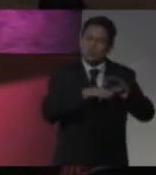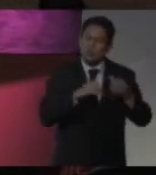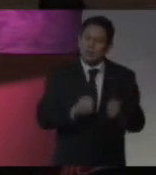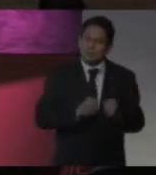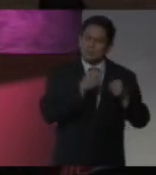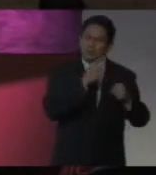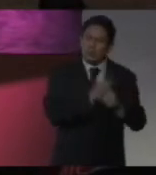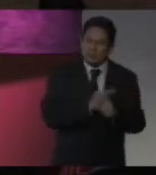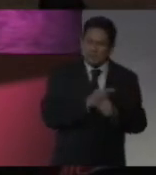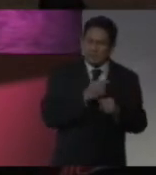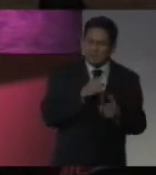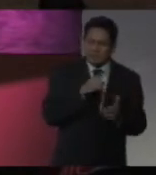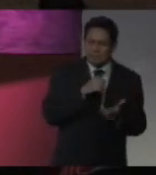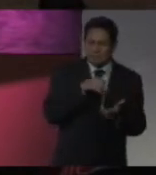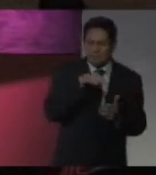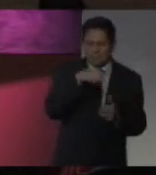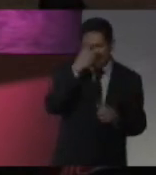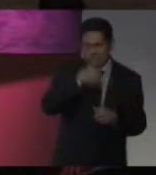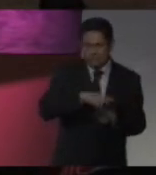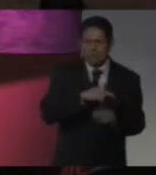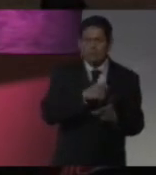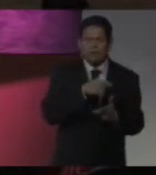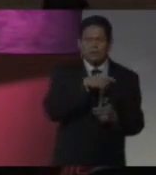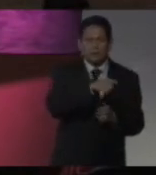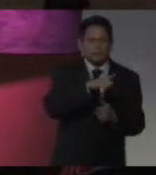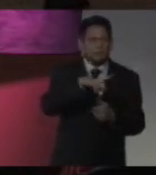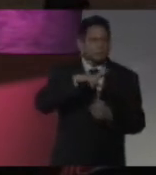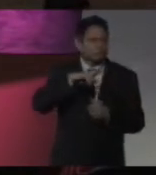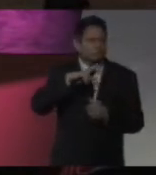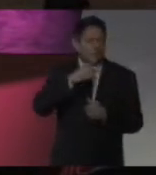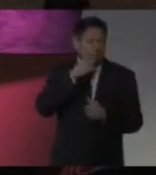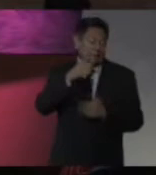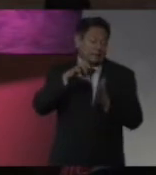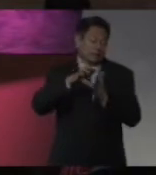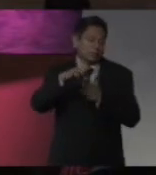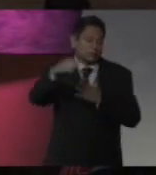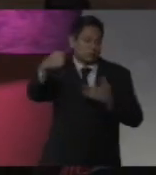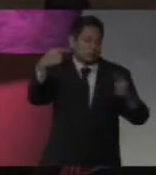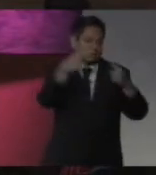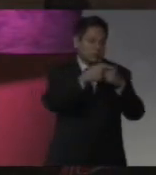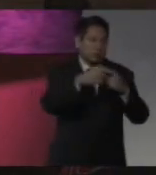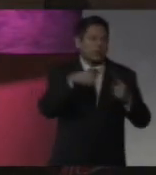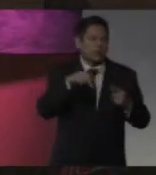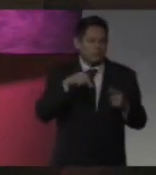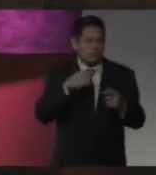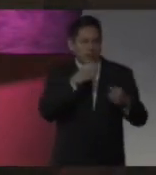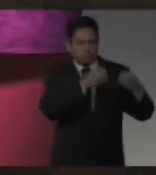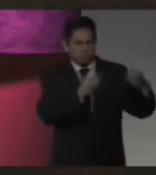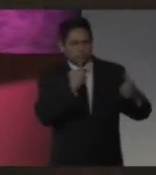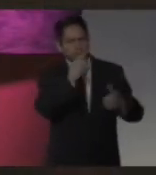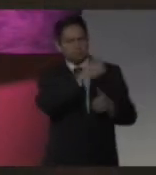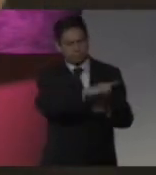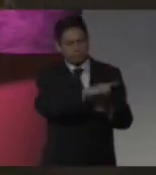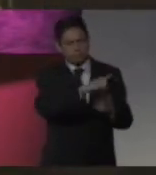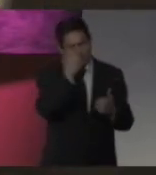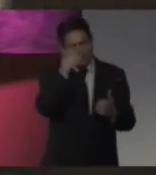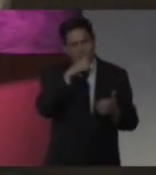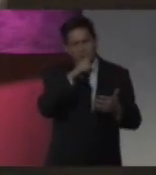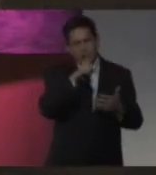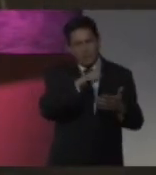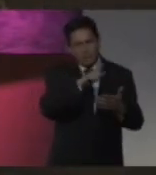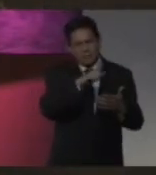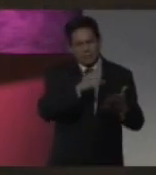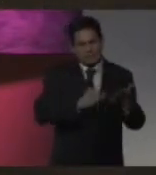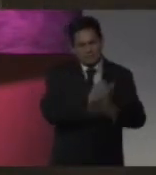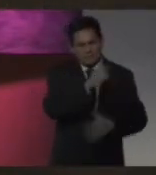seguridad interior. El problema es que el amparo, como saben, pues es una figura procesal limitada y, por otro lado, el amparo puede ser